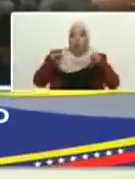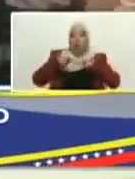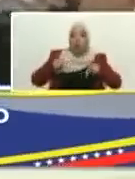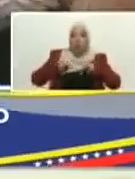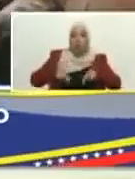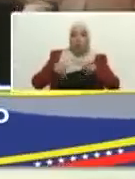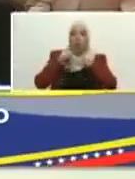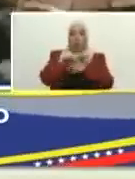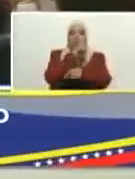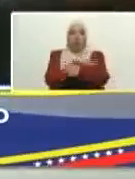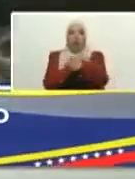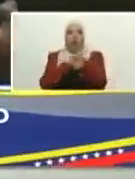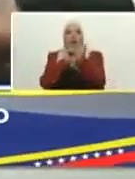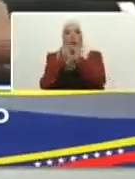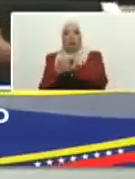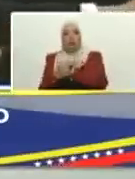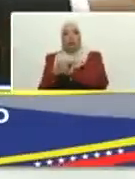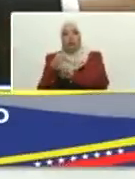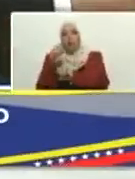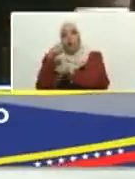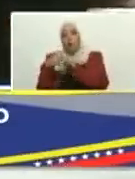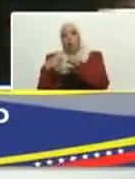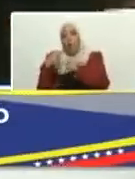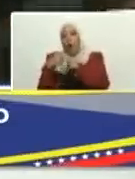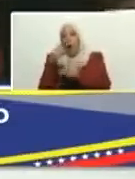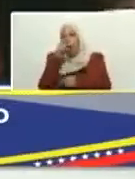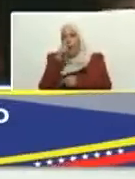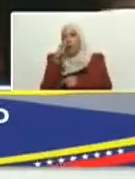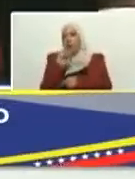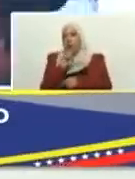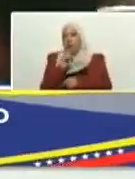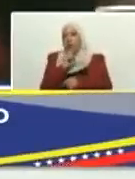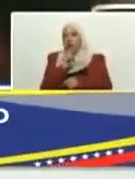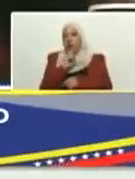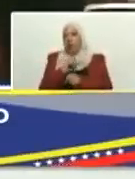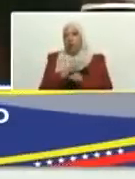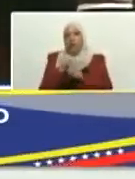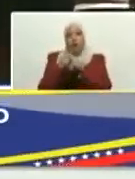poderes, durante todos esos años. Pero no fue así.